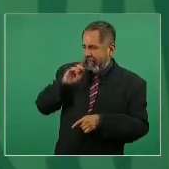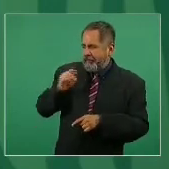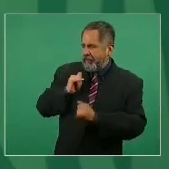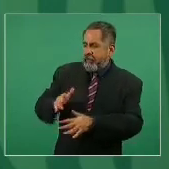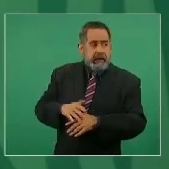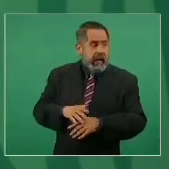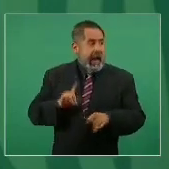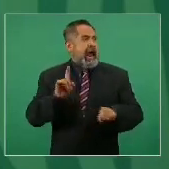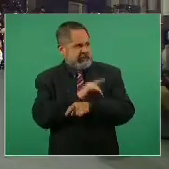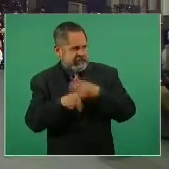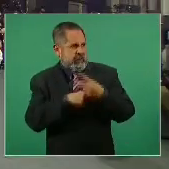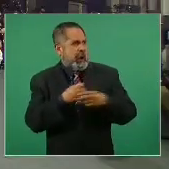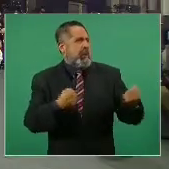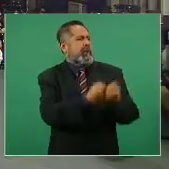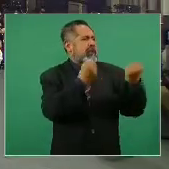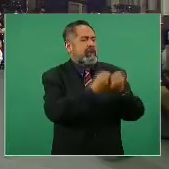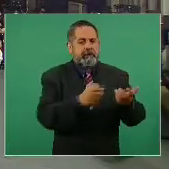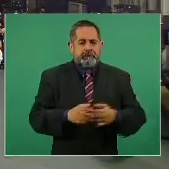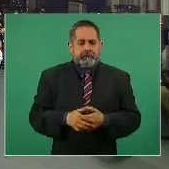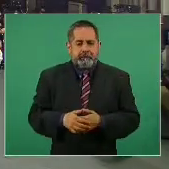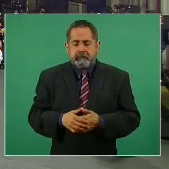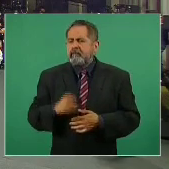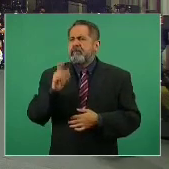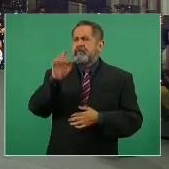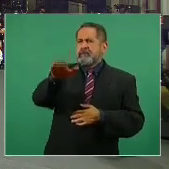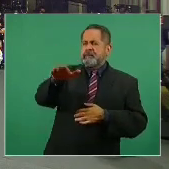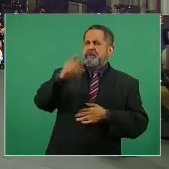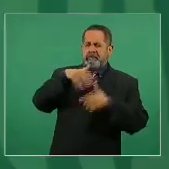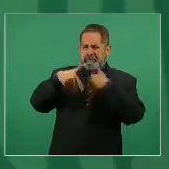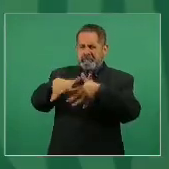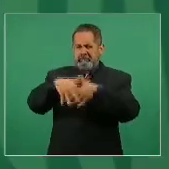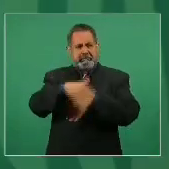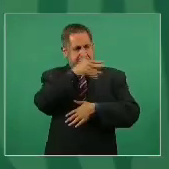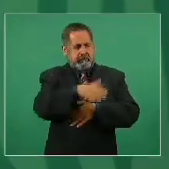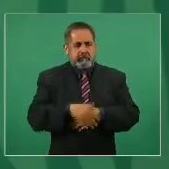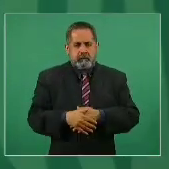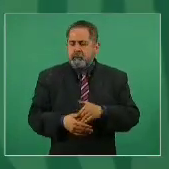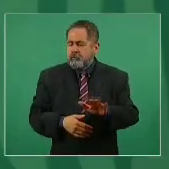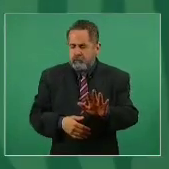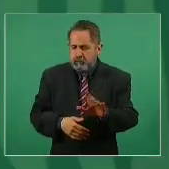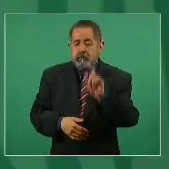provocación. Que no se hagan estas movilizaciones, a eso se refiere. Que no se dé motivo